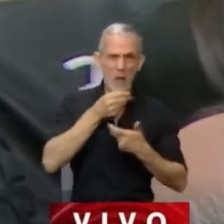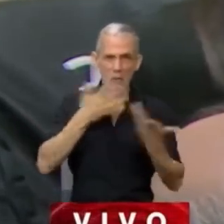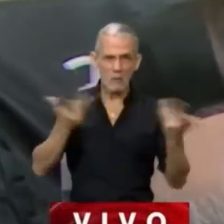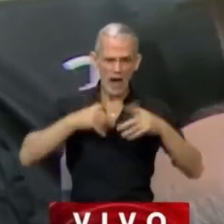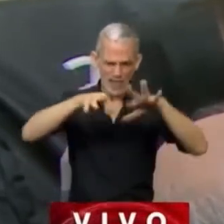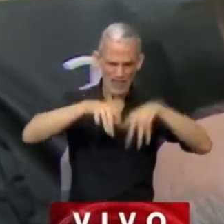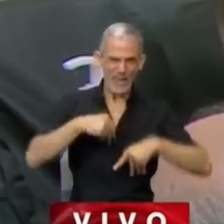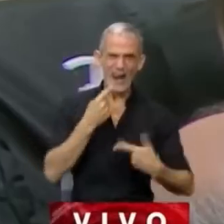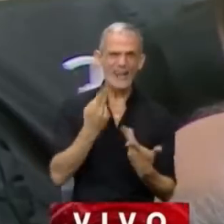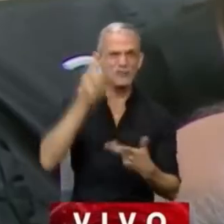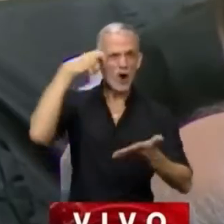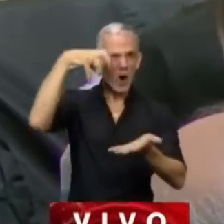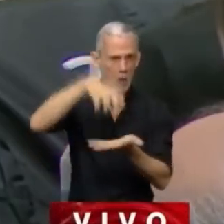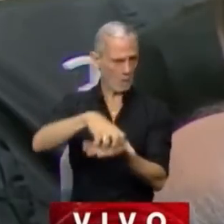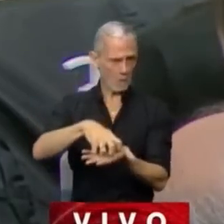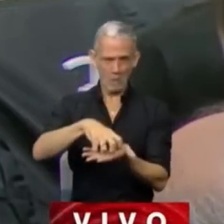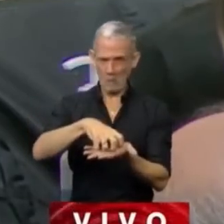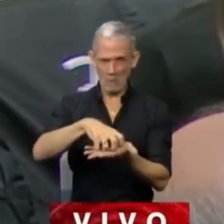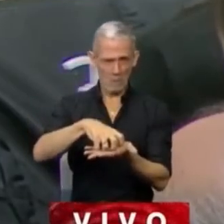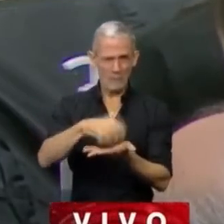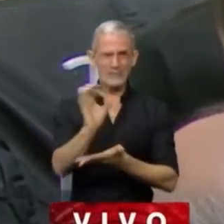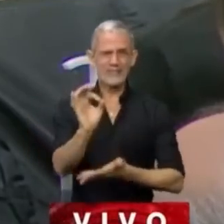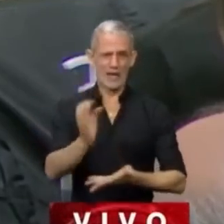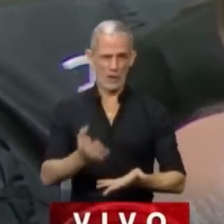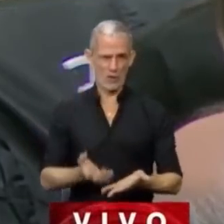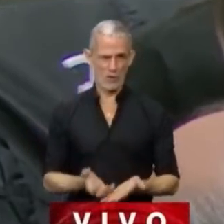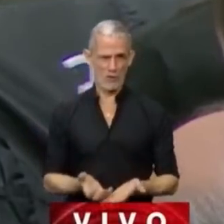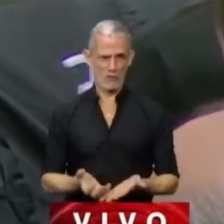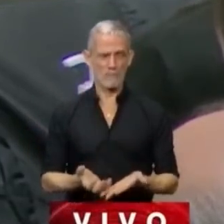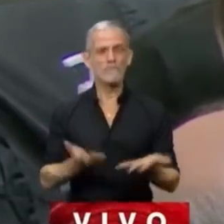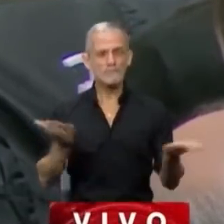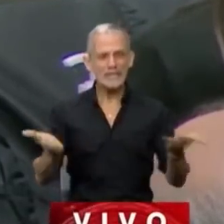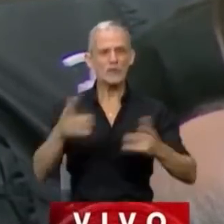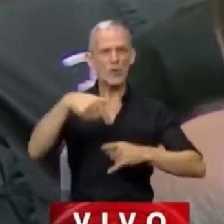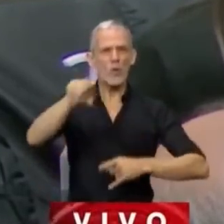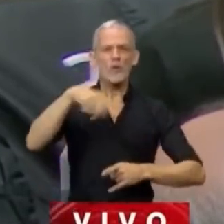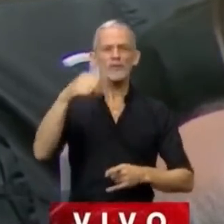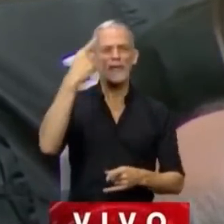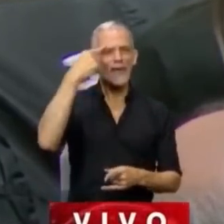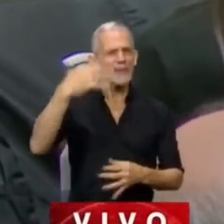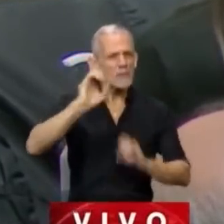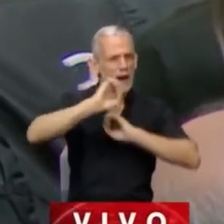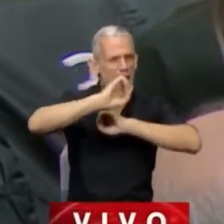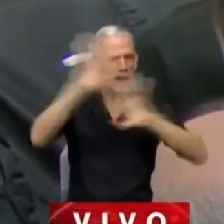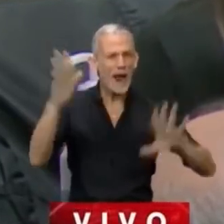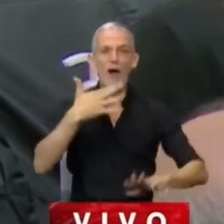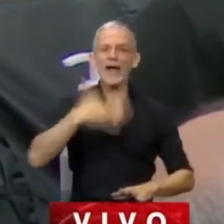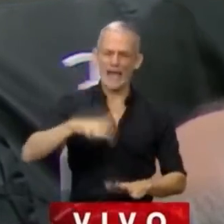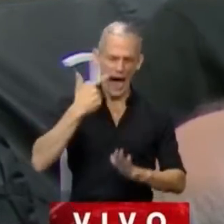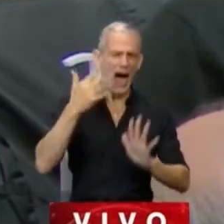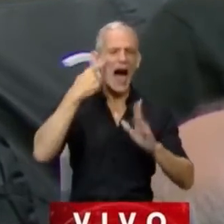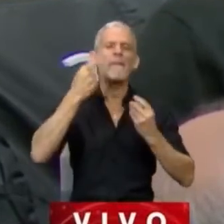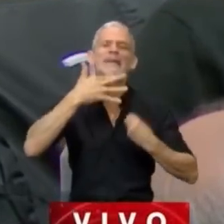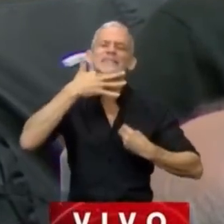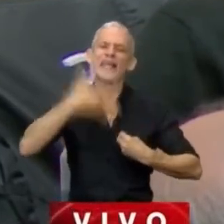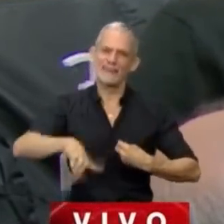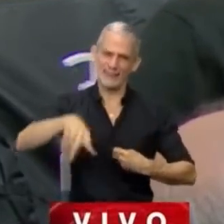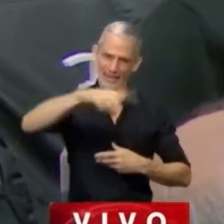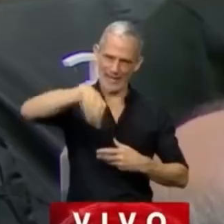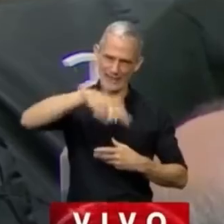dictaminó? En el fondo, lo que les tiene que quedar claros, a ver si lo entienden de una